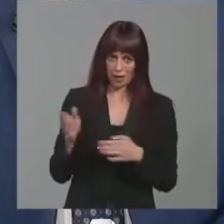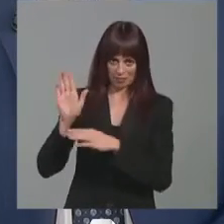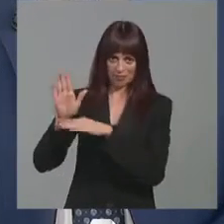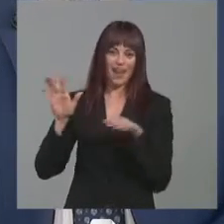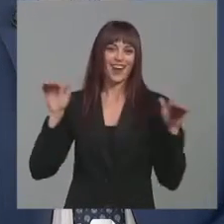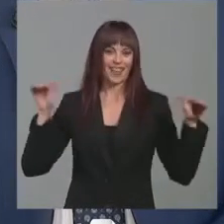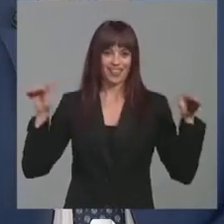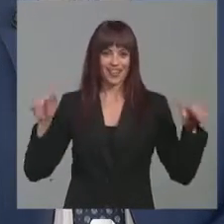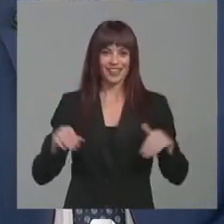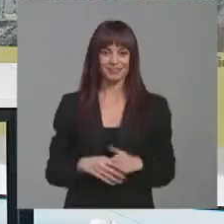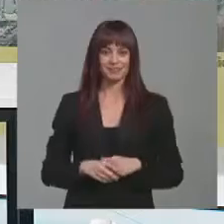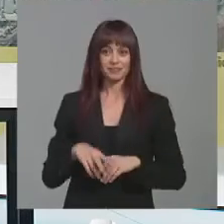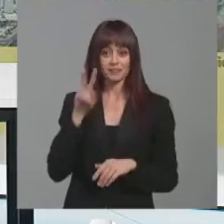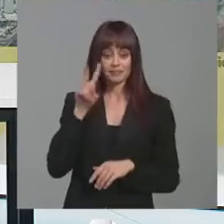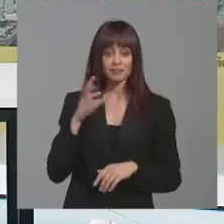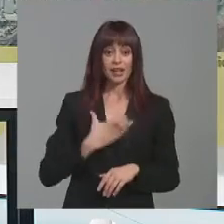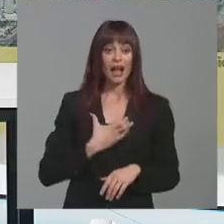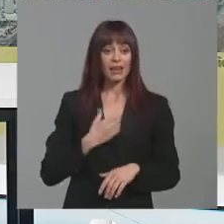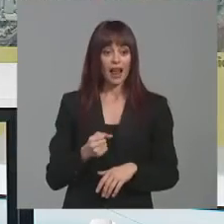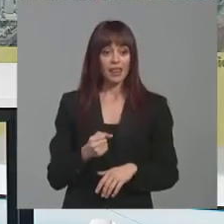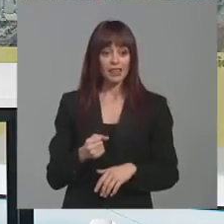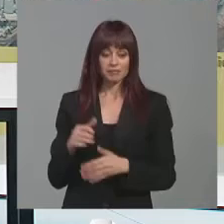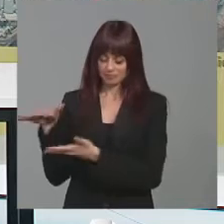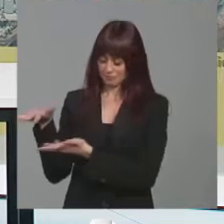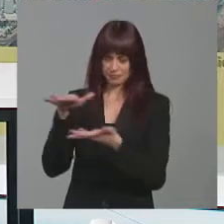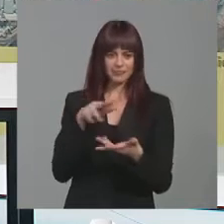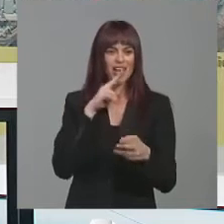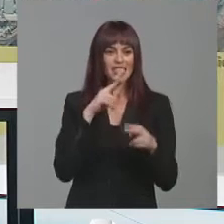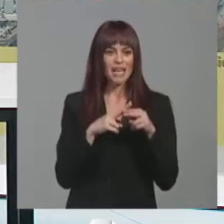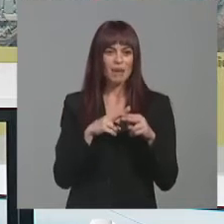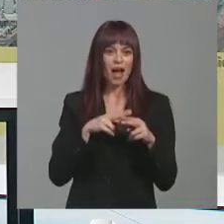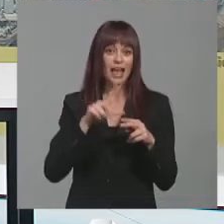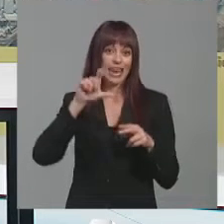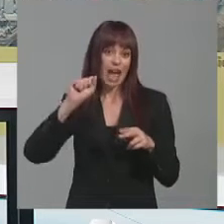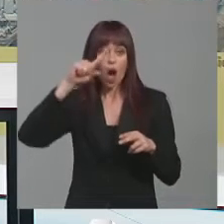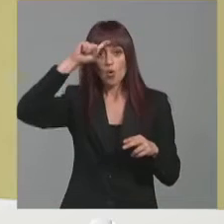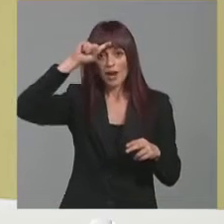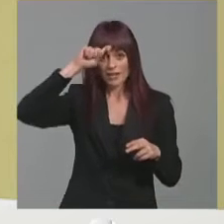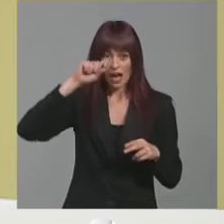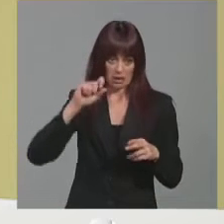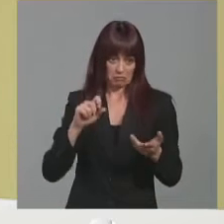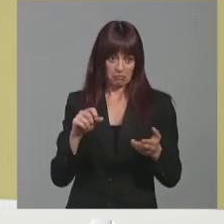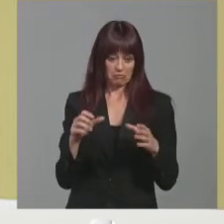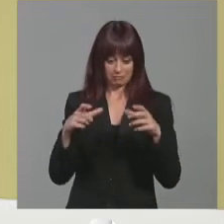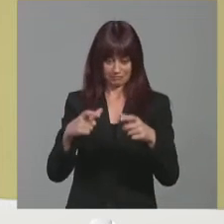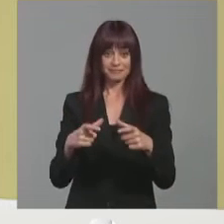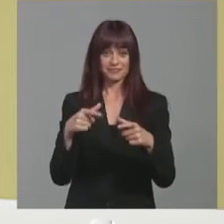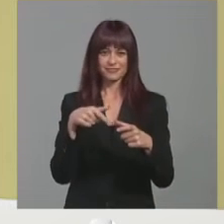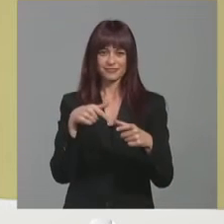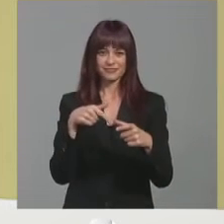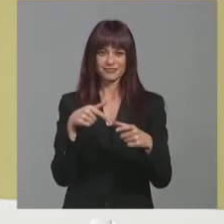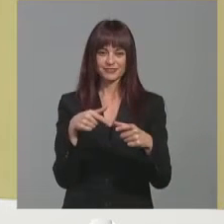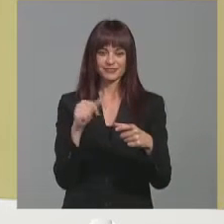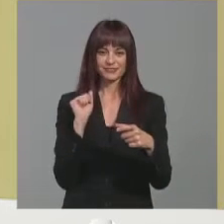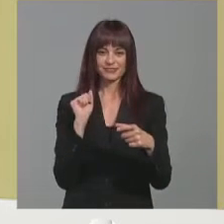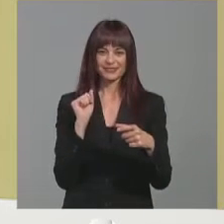alcantarilla y estamos viendo que el alcalde ha traído se llama la huertana porque lo ha dicho é antes de entrar pero se llama se llama la huertana